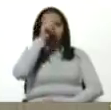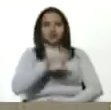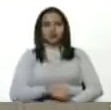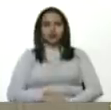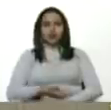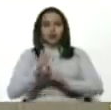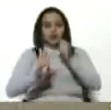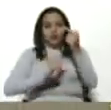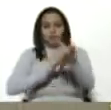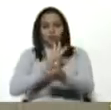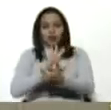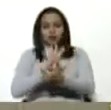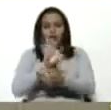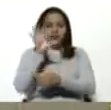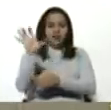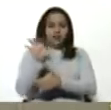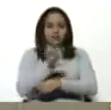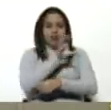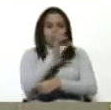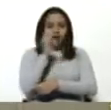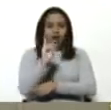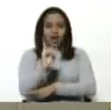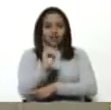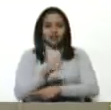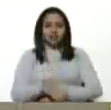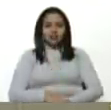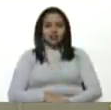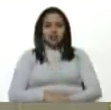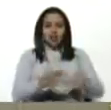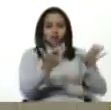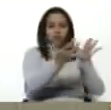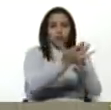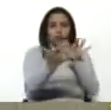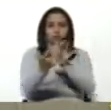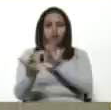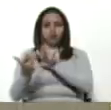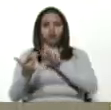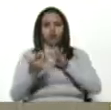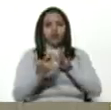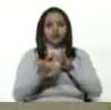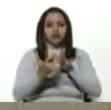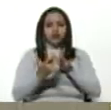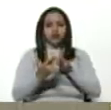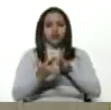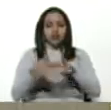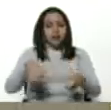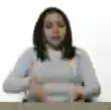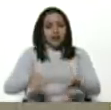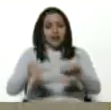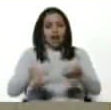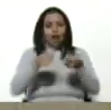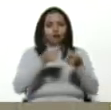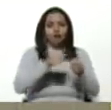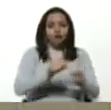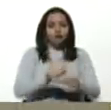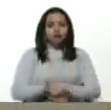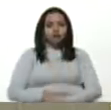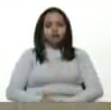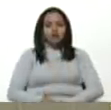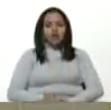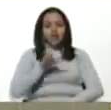4 estados donde se ha proyectado este gran foco del mercado de las pulgas del estado